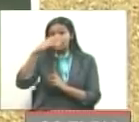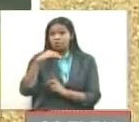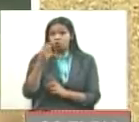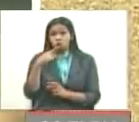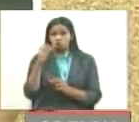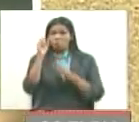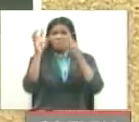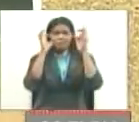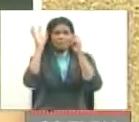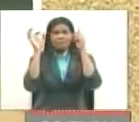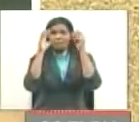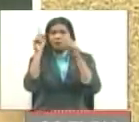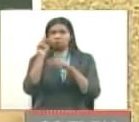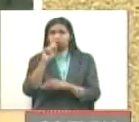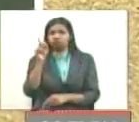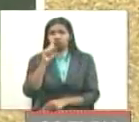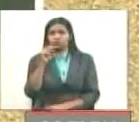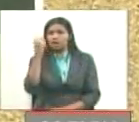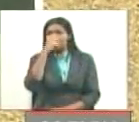de felicidad que tiene el mostrico,